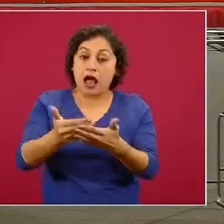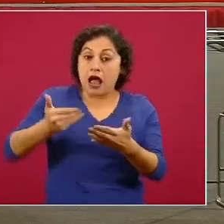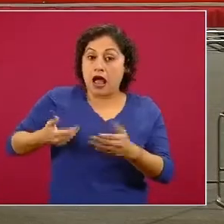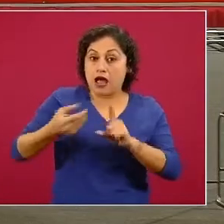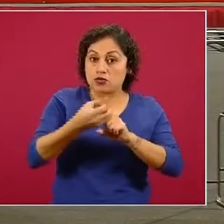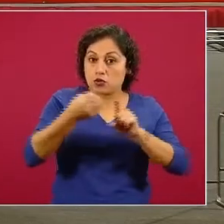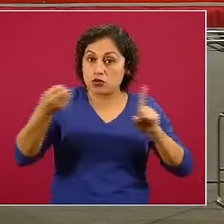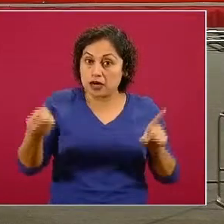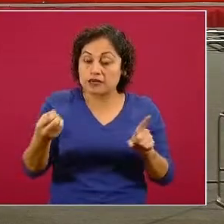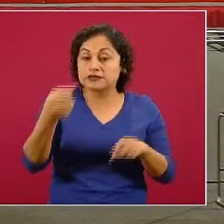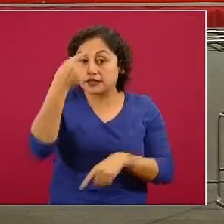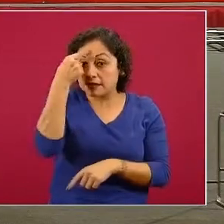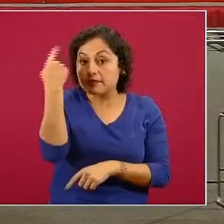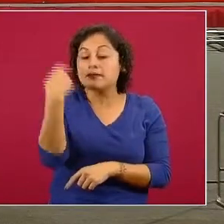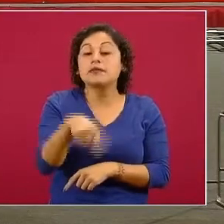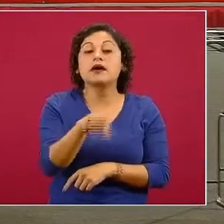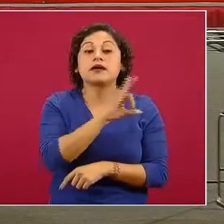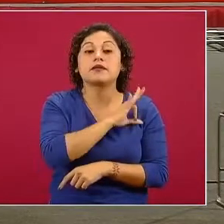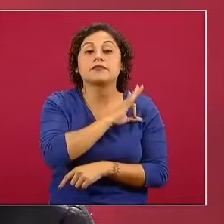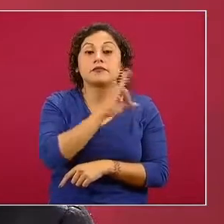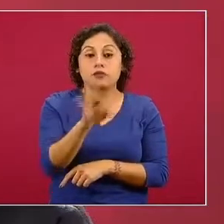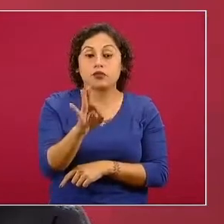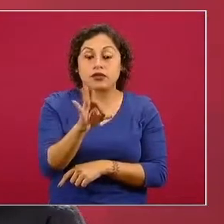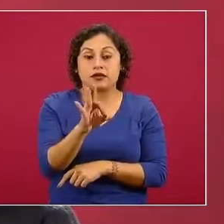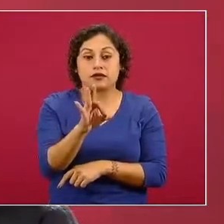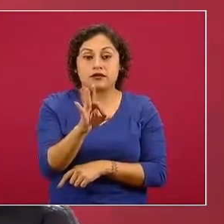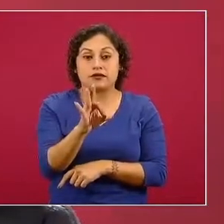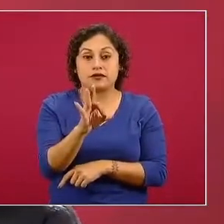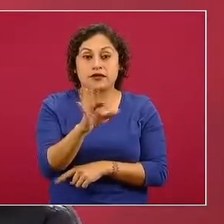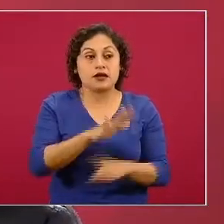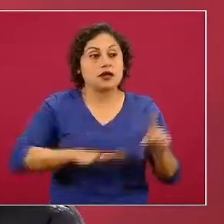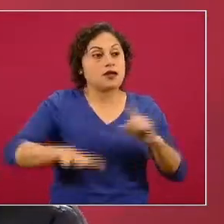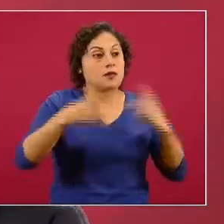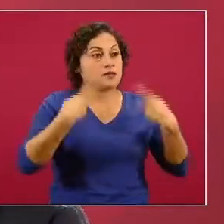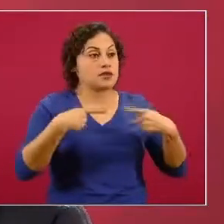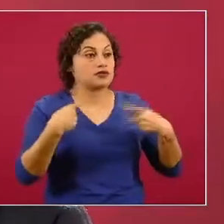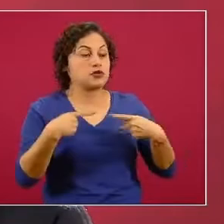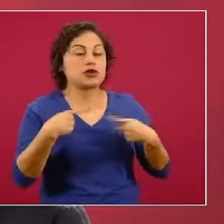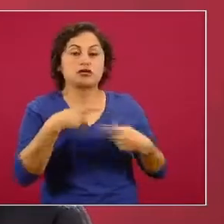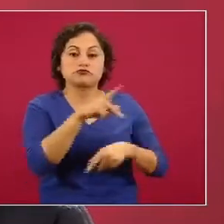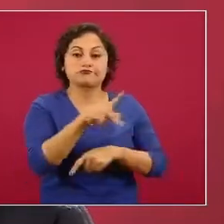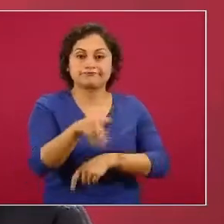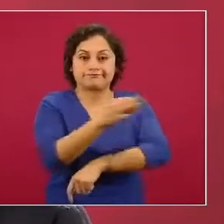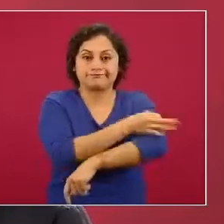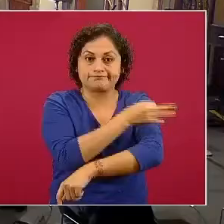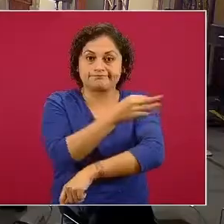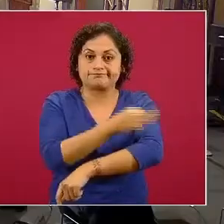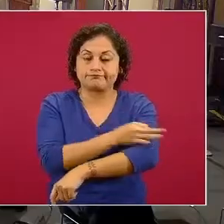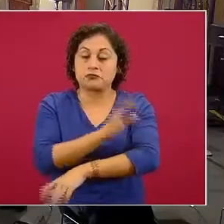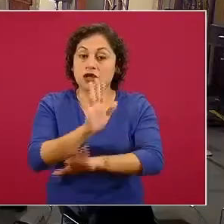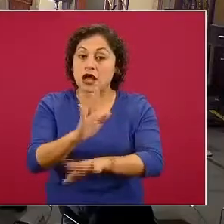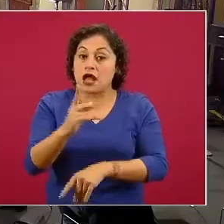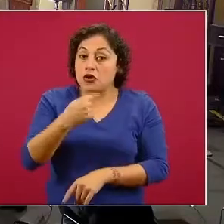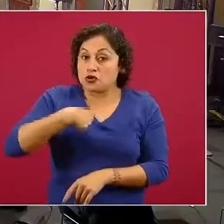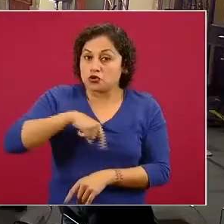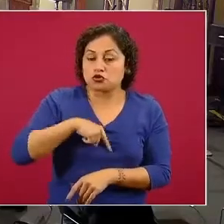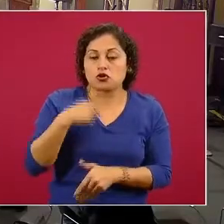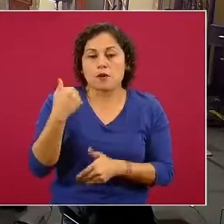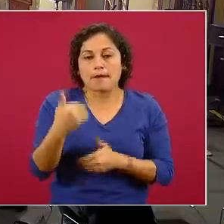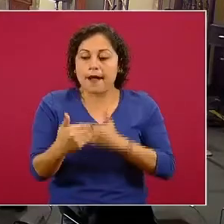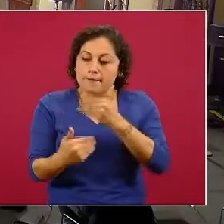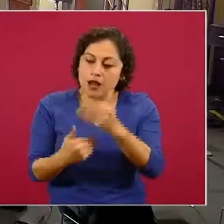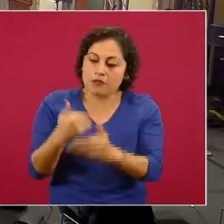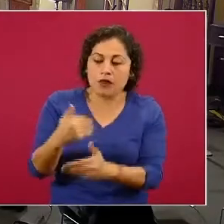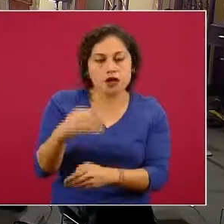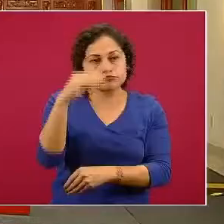priorización que va teniendo el alcance de esta vacuna y las demás vacunas. Entonces, todo lo vamos viendo, todo lo vamos